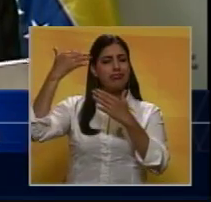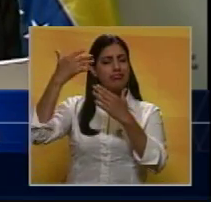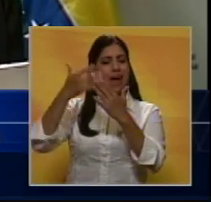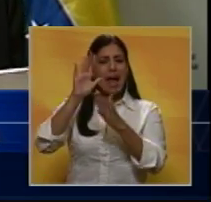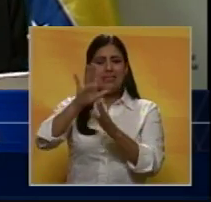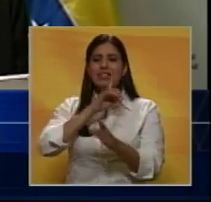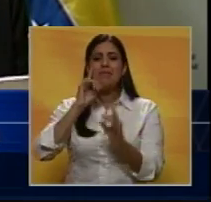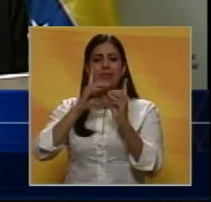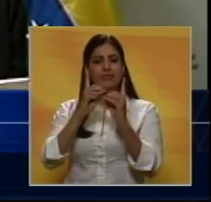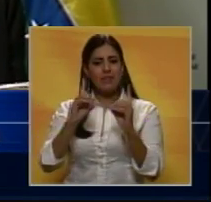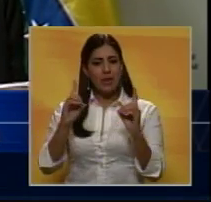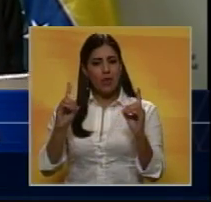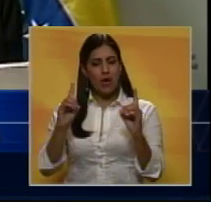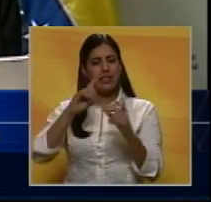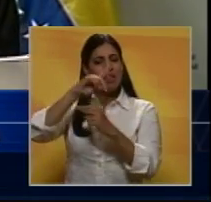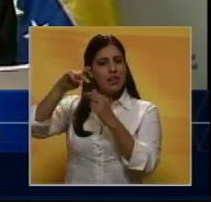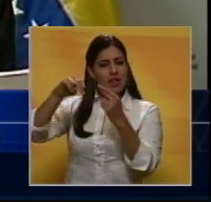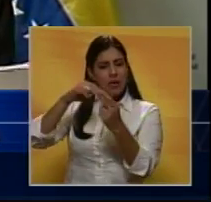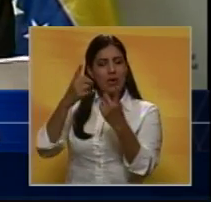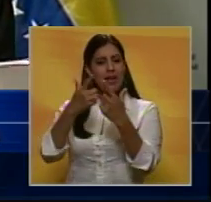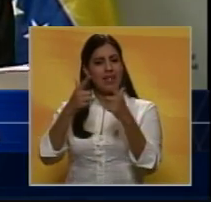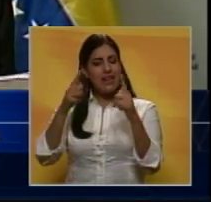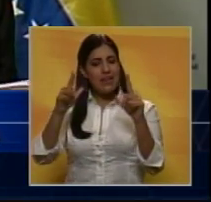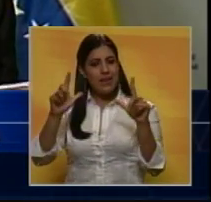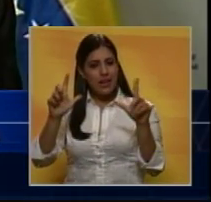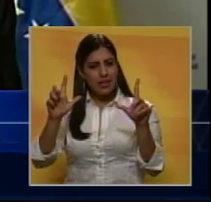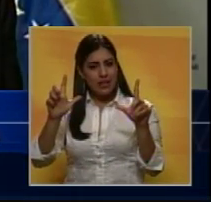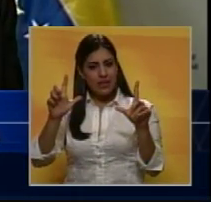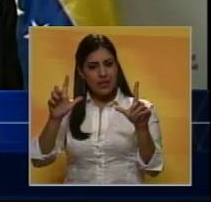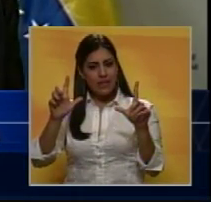tradición democrática, republicana y libertaria,